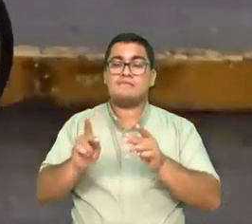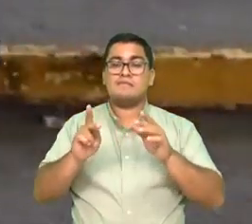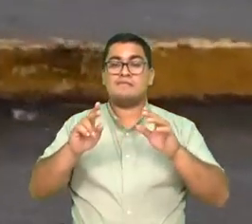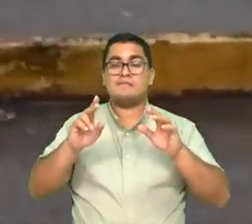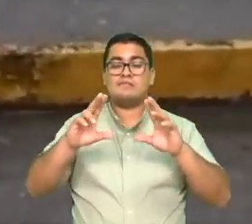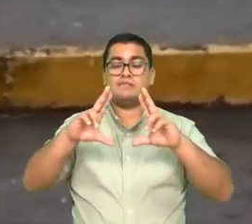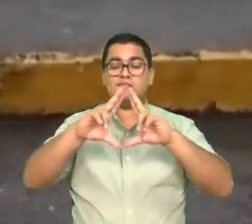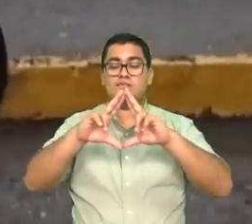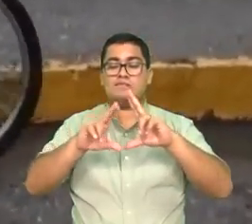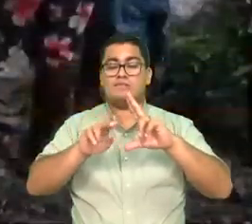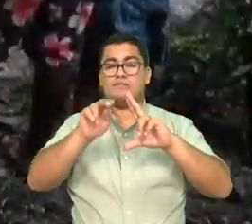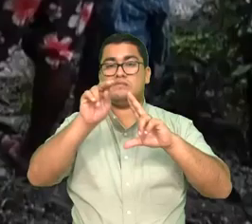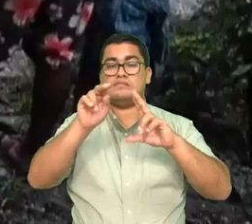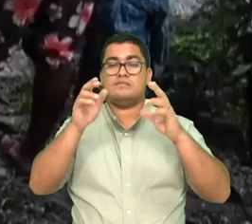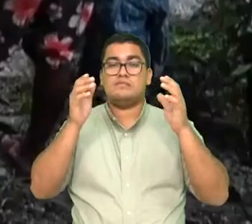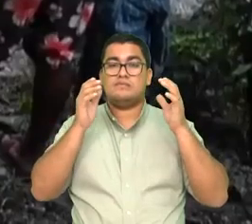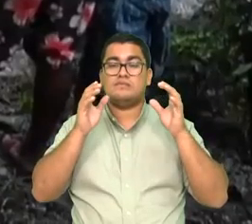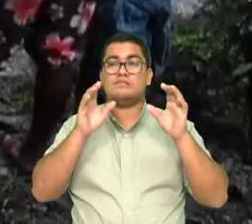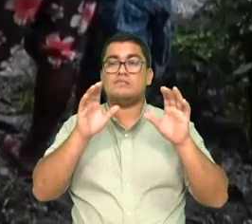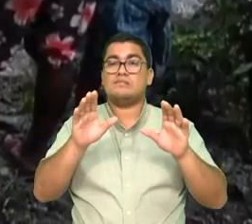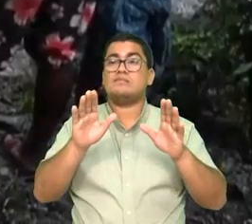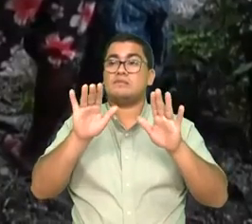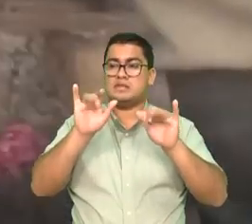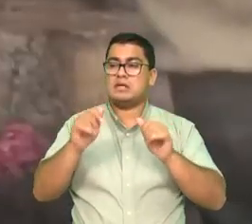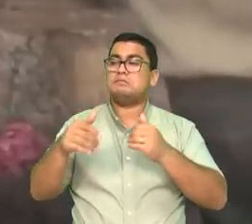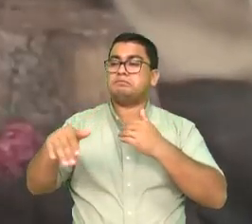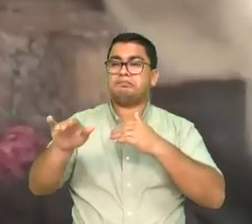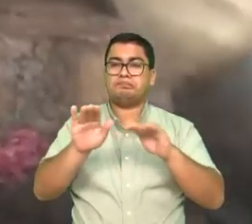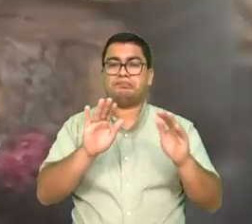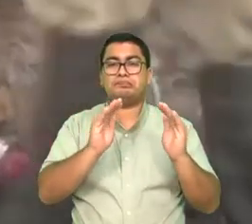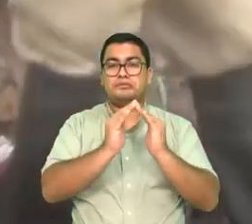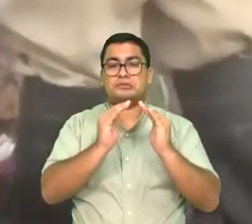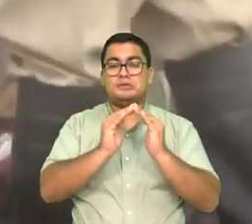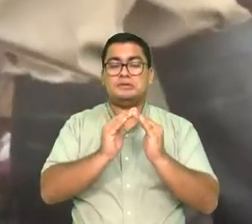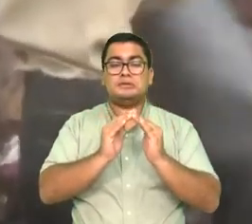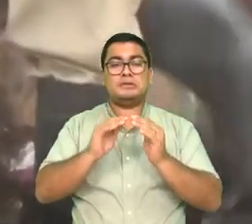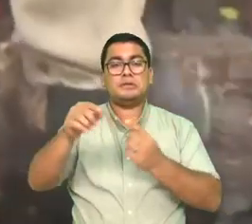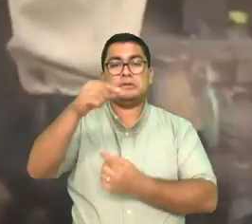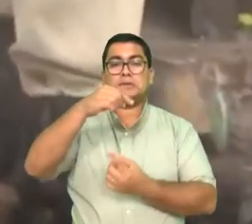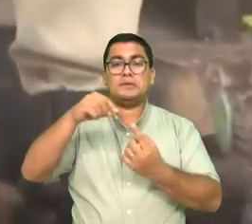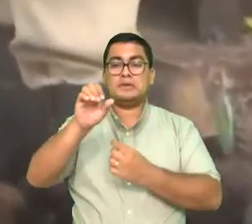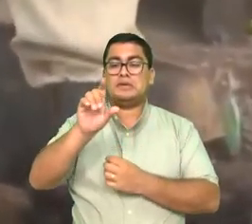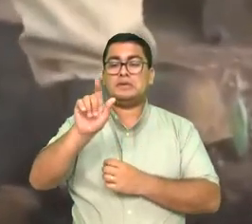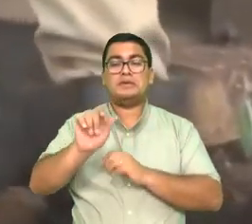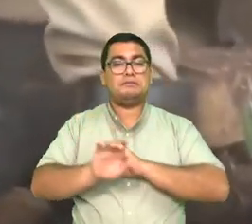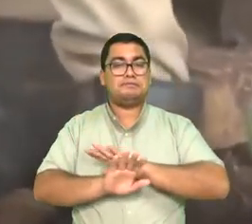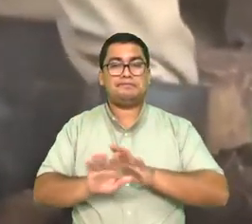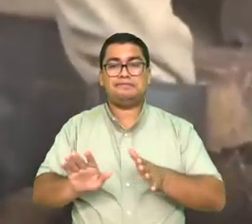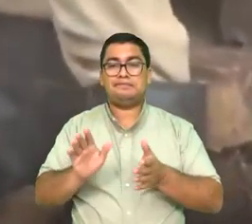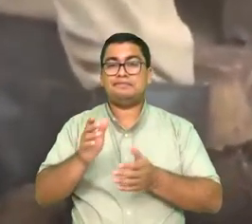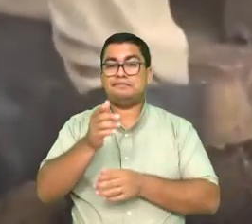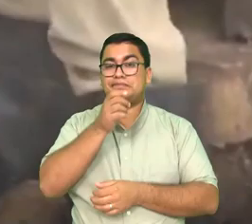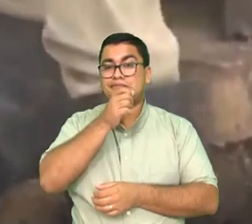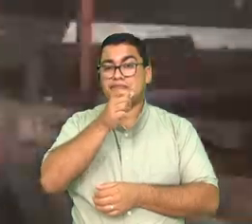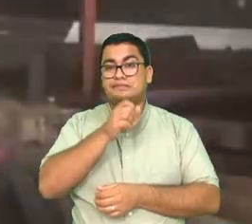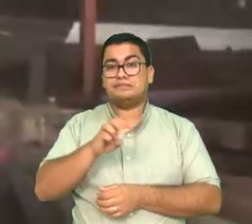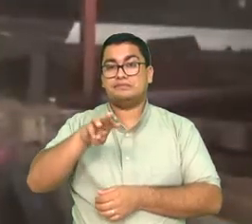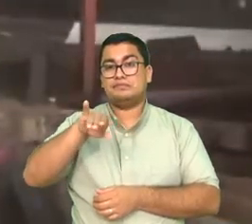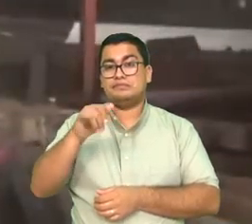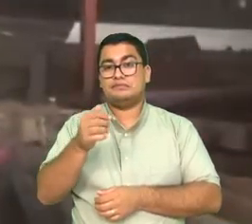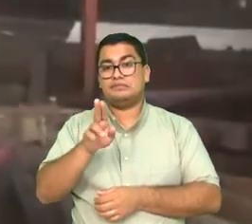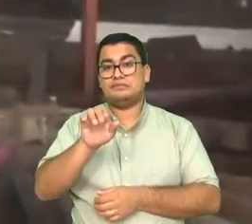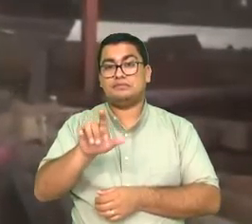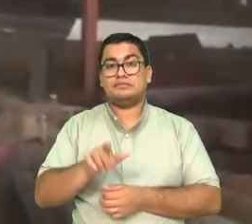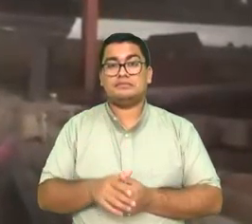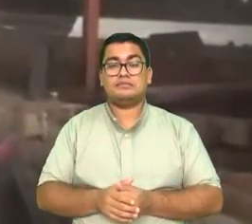Sur están retornando hacia sus hogares tras el paso del huracán ETA. Para el canal parlamentario, les